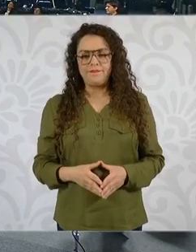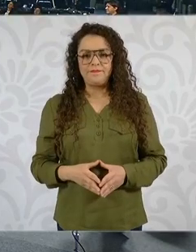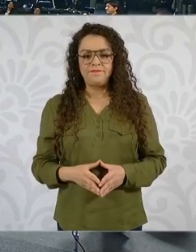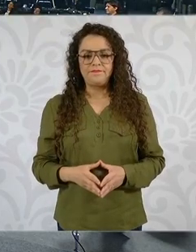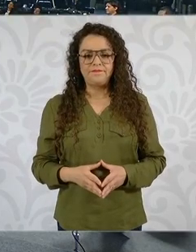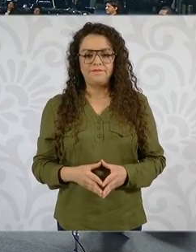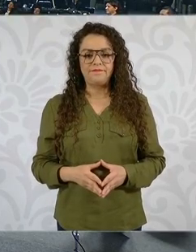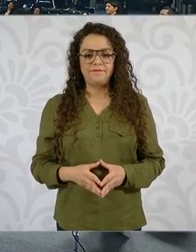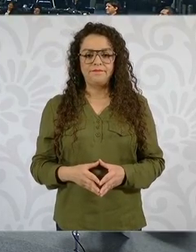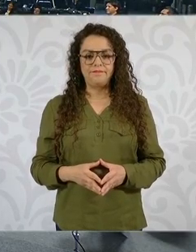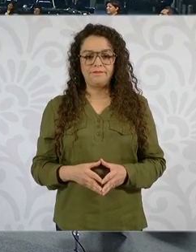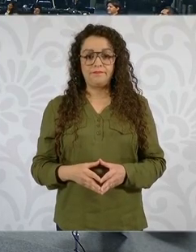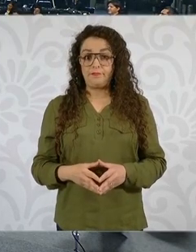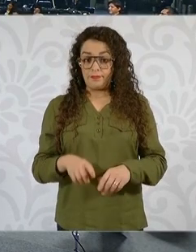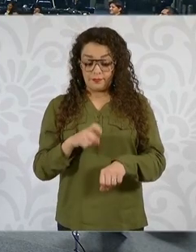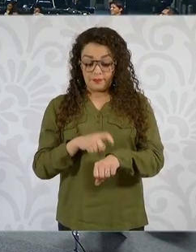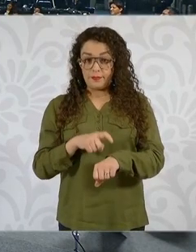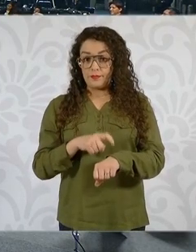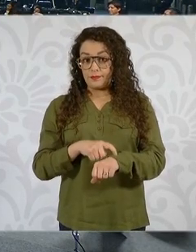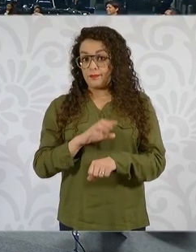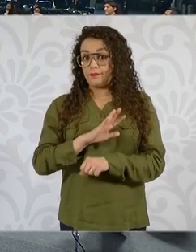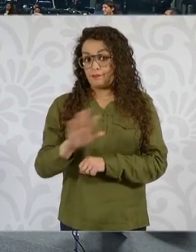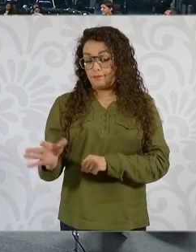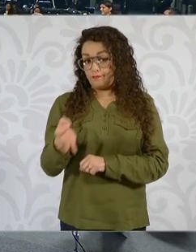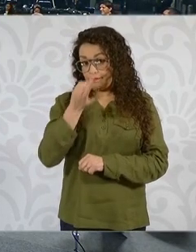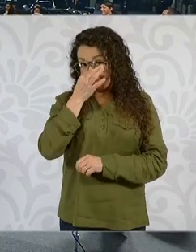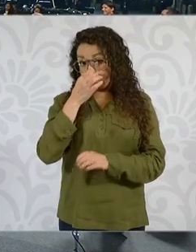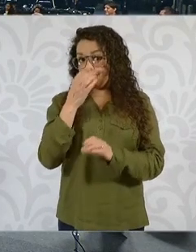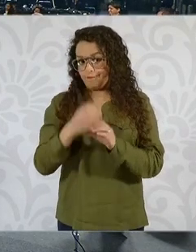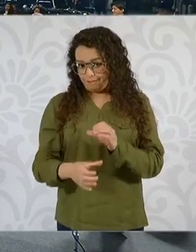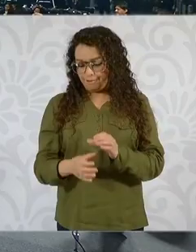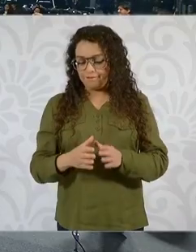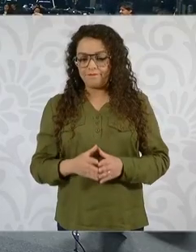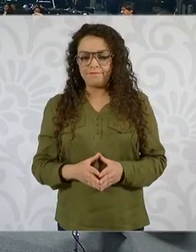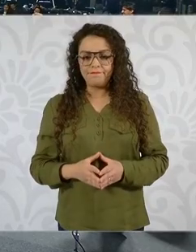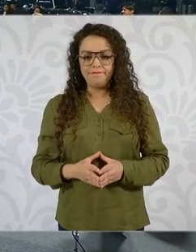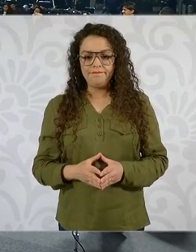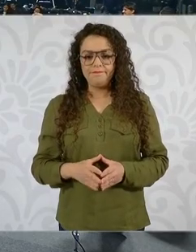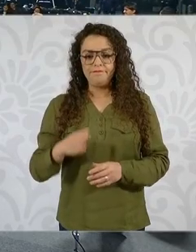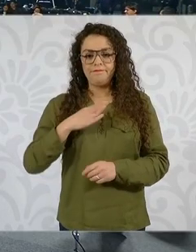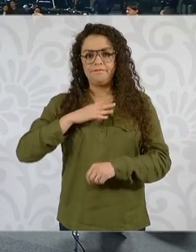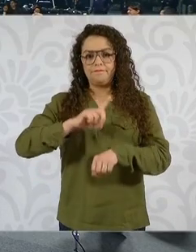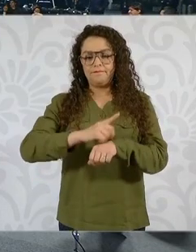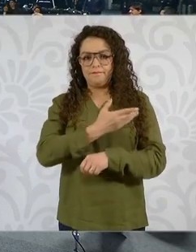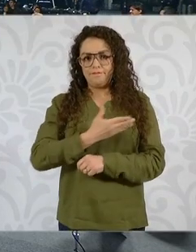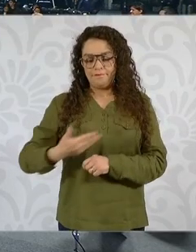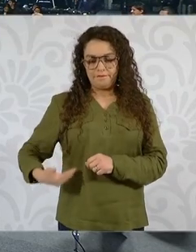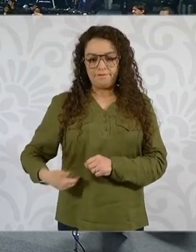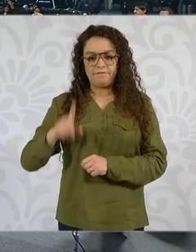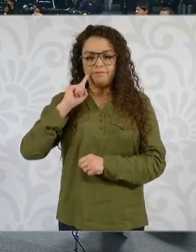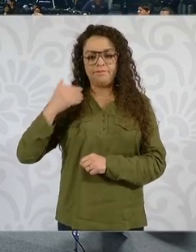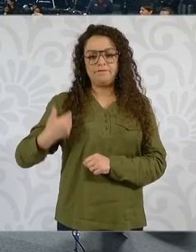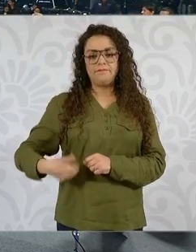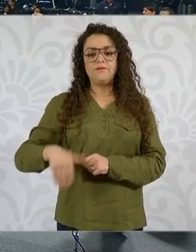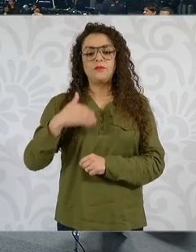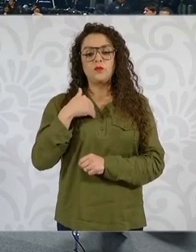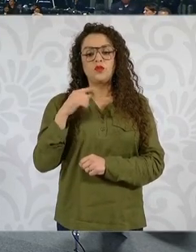ya vamos a ir cerrando buenos días presidenta fernando mejía de grupo 7 noticias